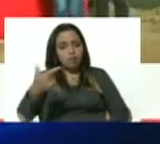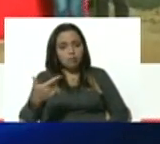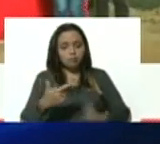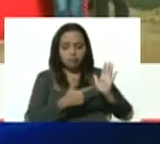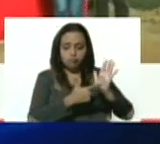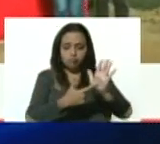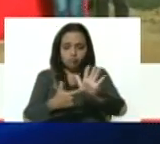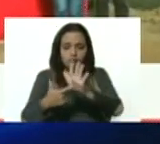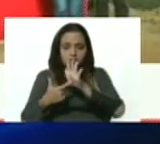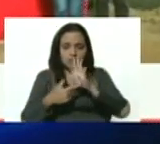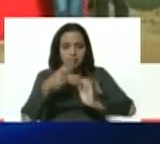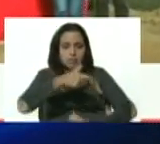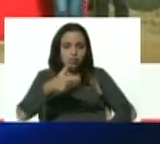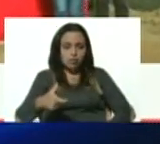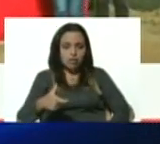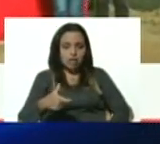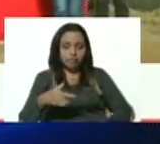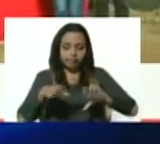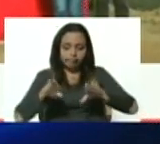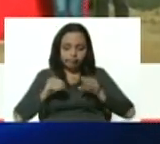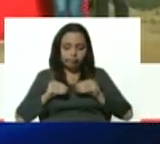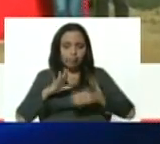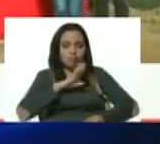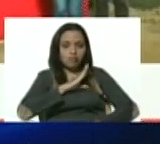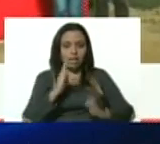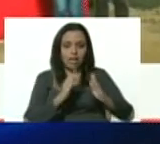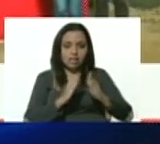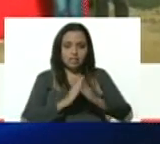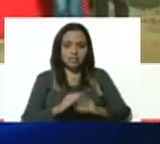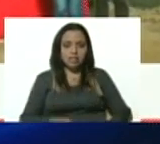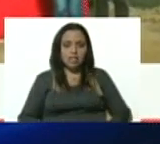presente a los beneficiarios de la vivienda